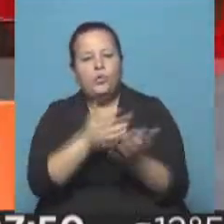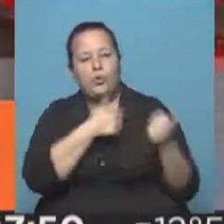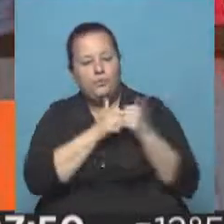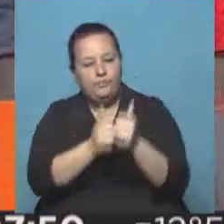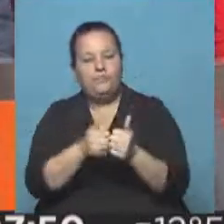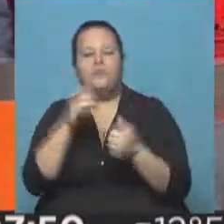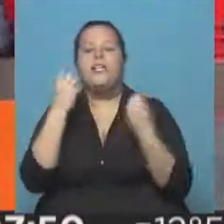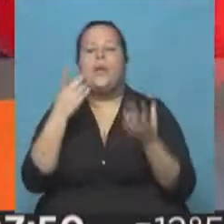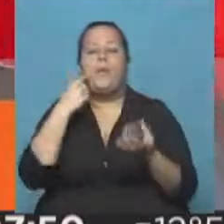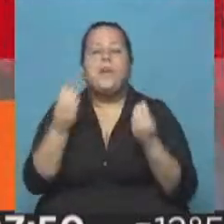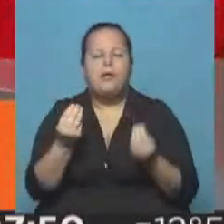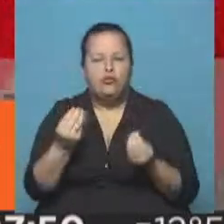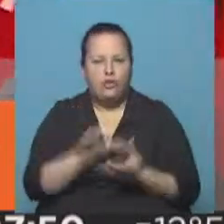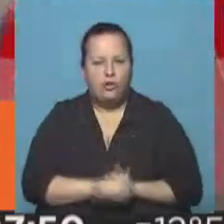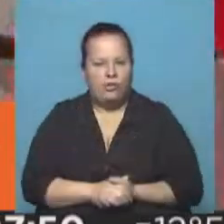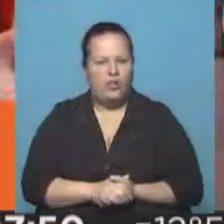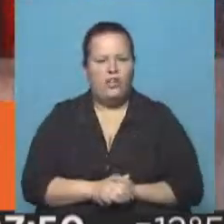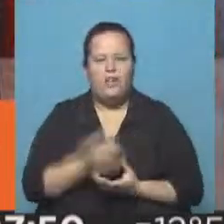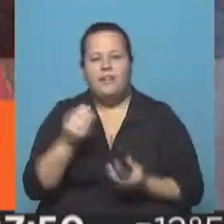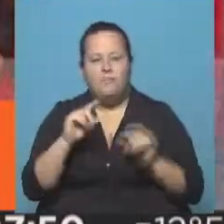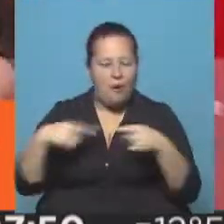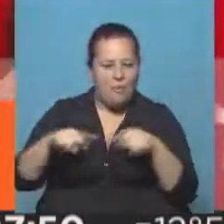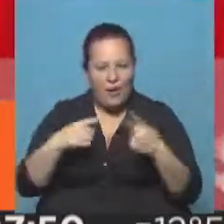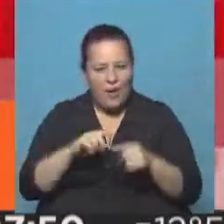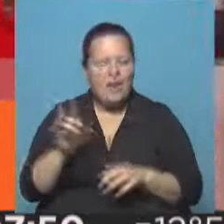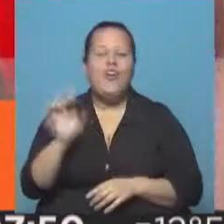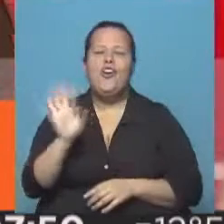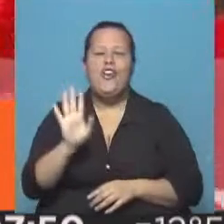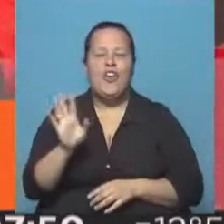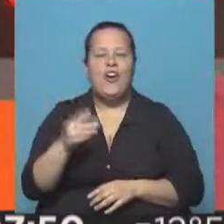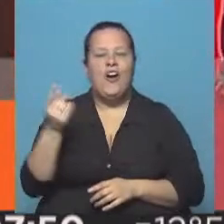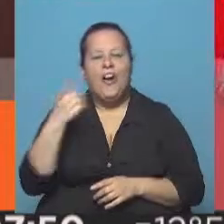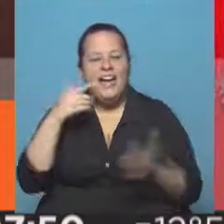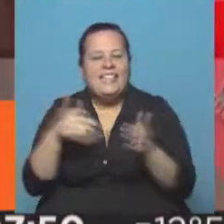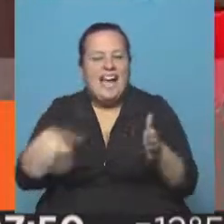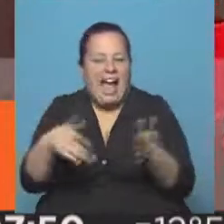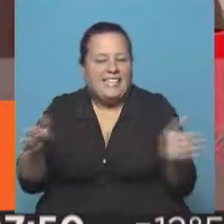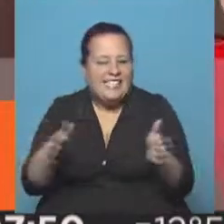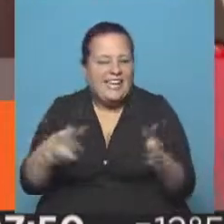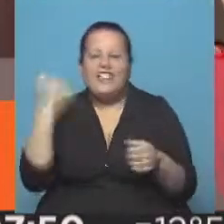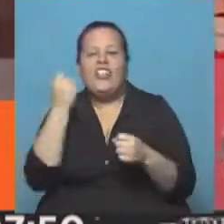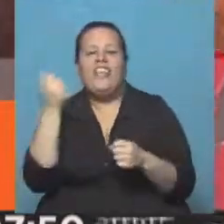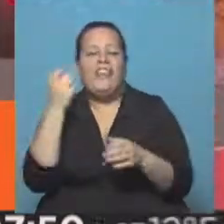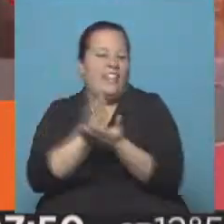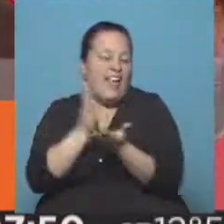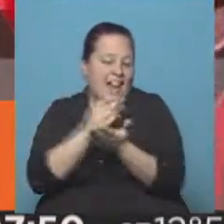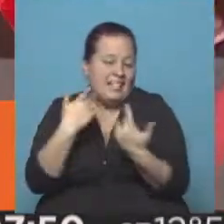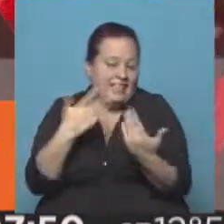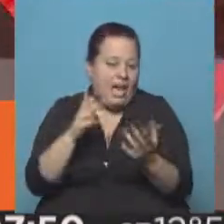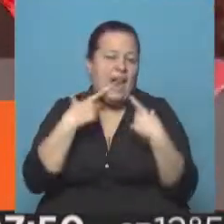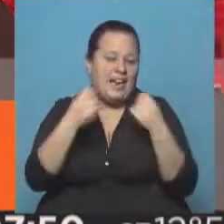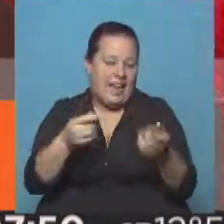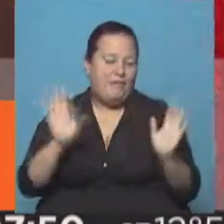godar Buen día Qué pasó recién tensó un poquito la cuerda no nada Lo que pasa que chica la calle entonces todo el mundo tiene derecho a estar y a